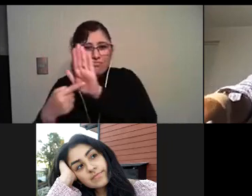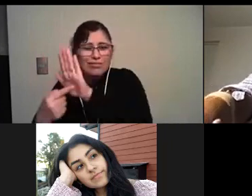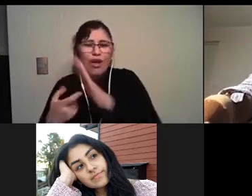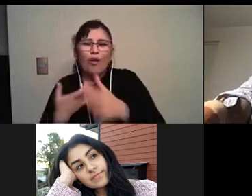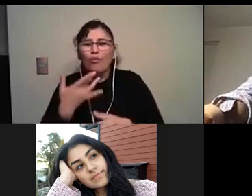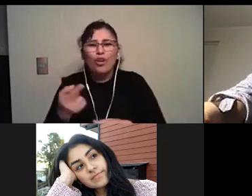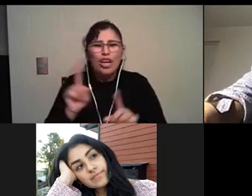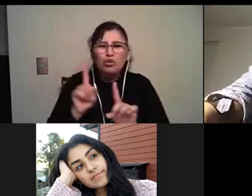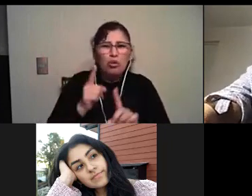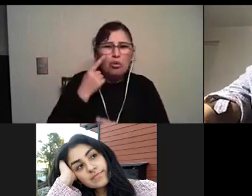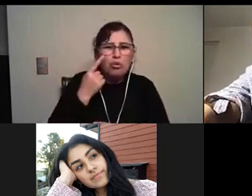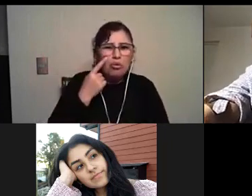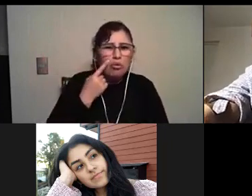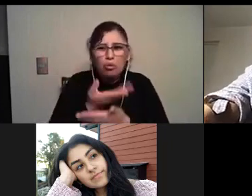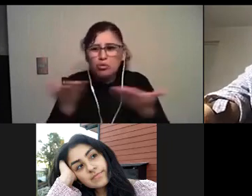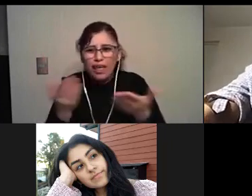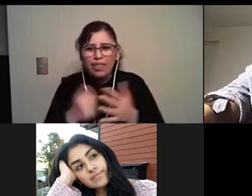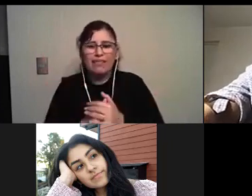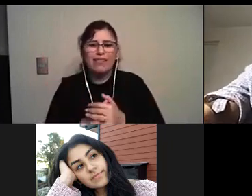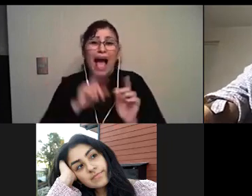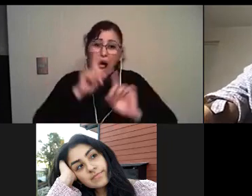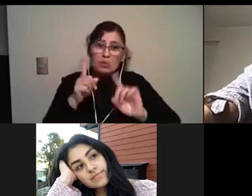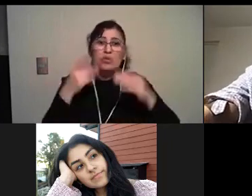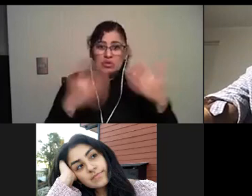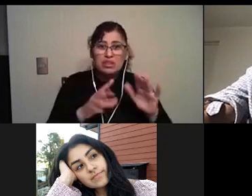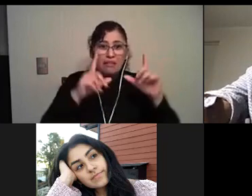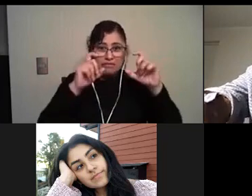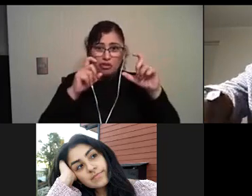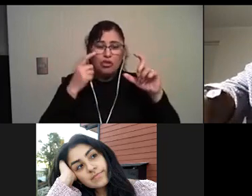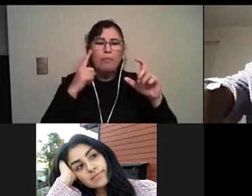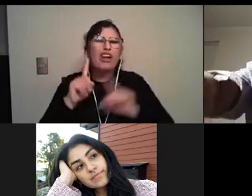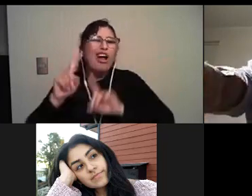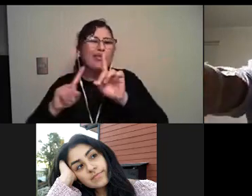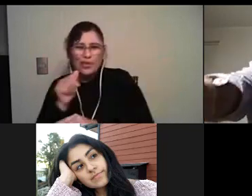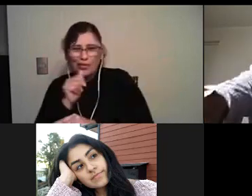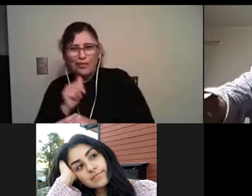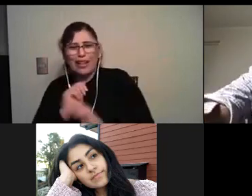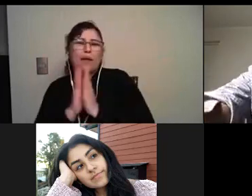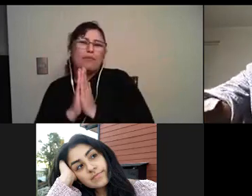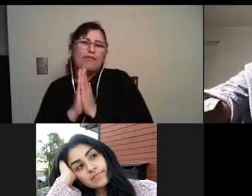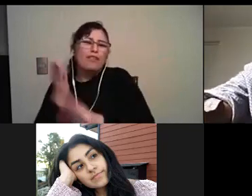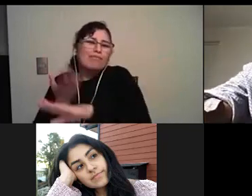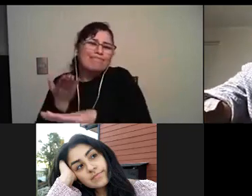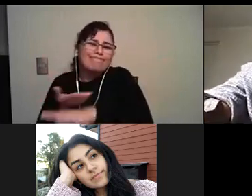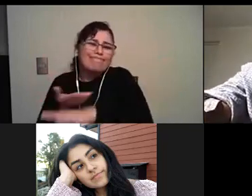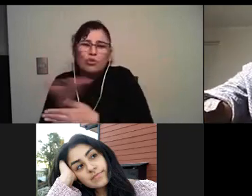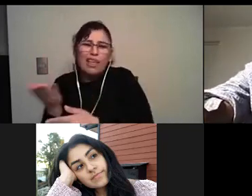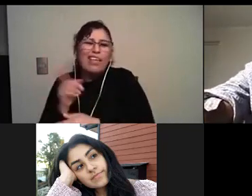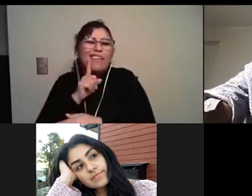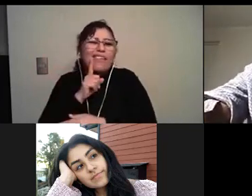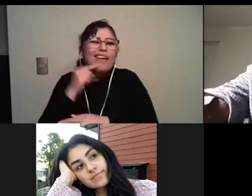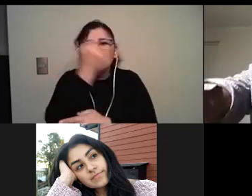¿ya? Algunas ya lo han hecho, les agradezco, y otras, por favor, que los que no lo puedan hacer para poder saber quiénes son,